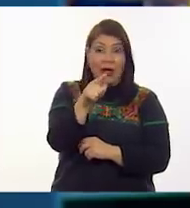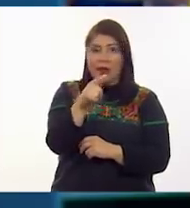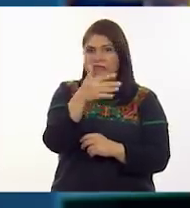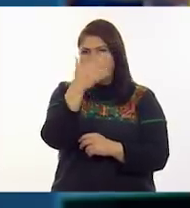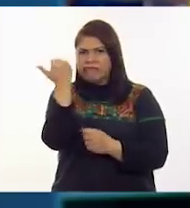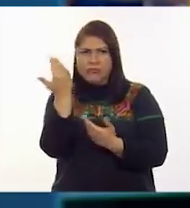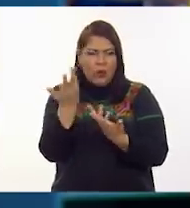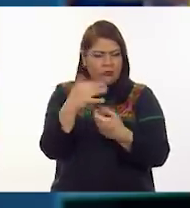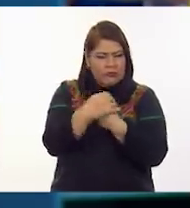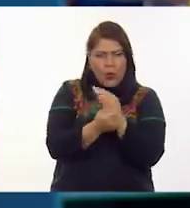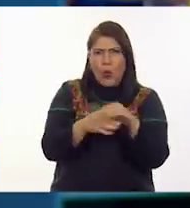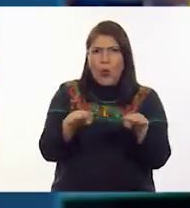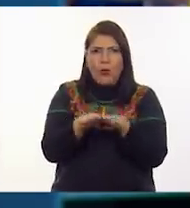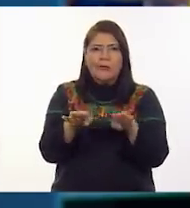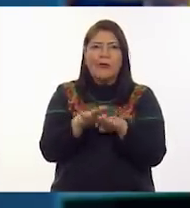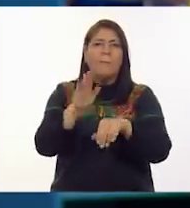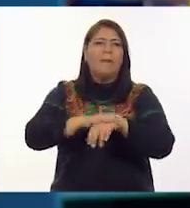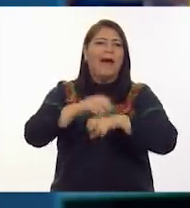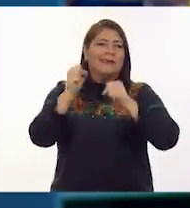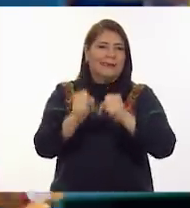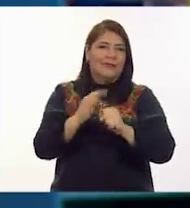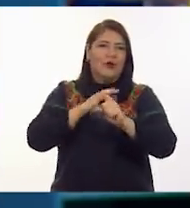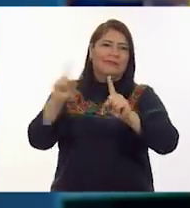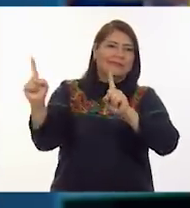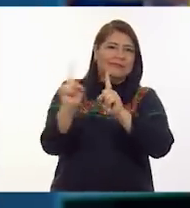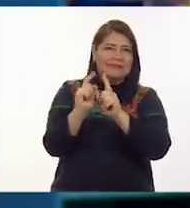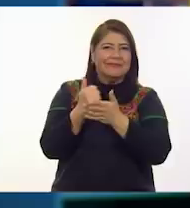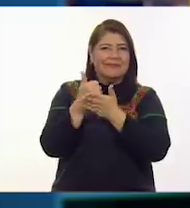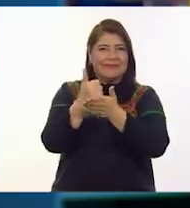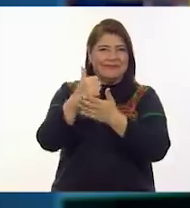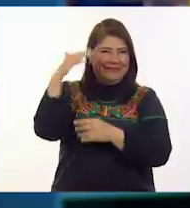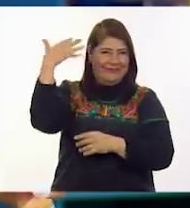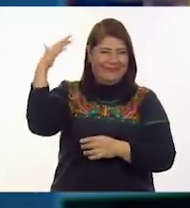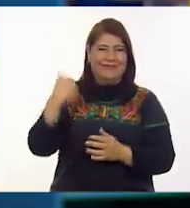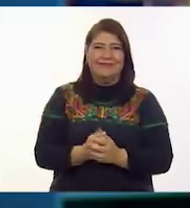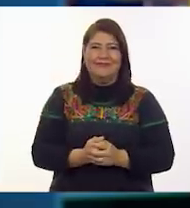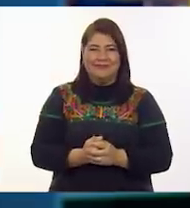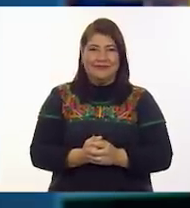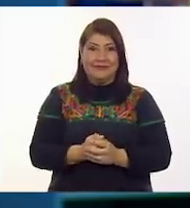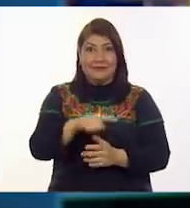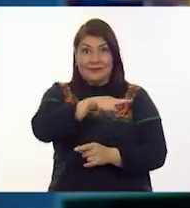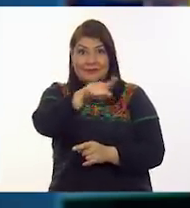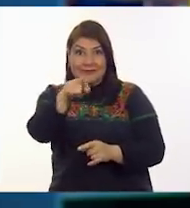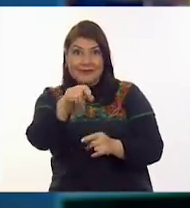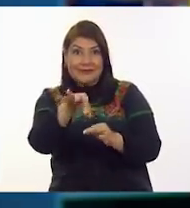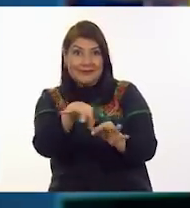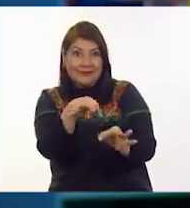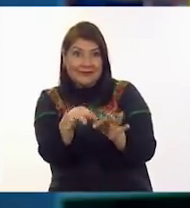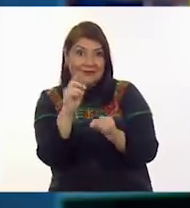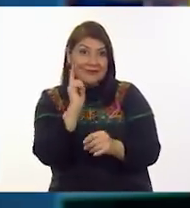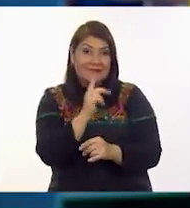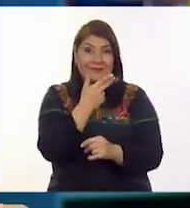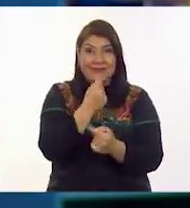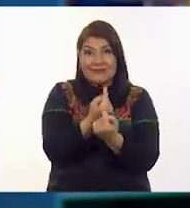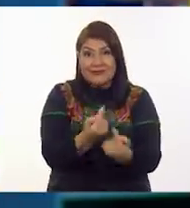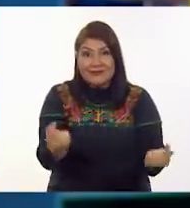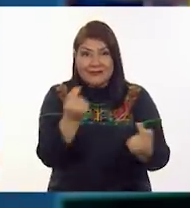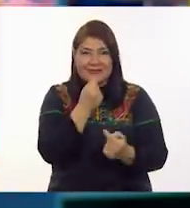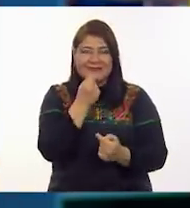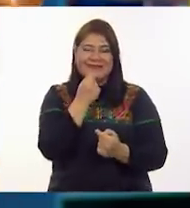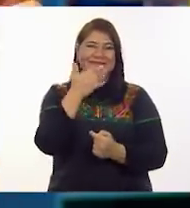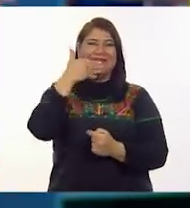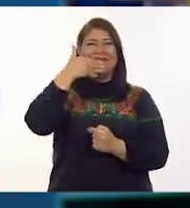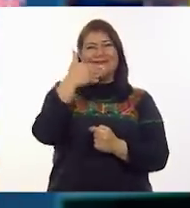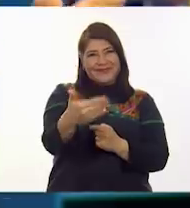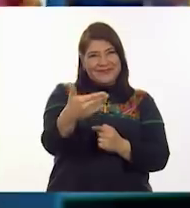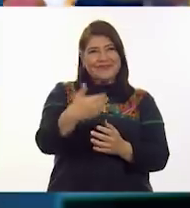sabes cómo hacerlo, pide ayuda en casa. ¿Lista? ¿Listo?